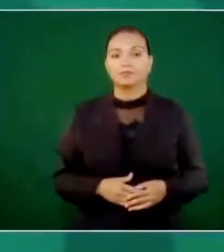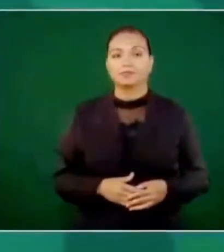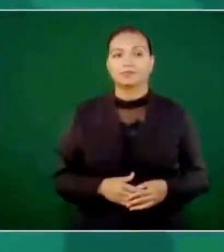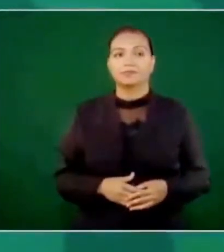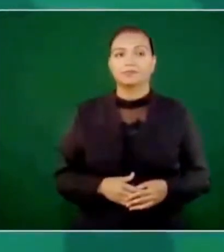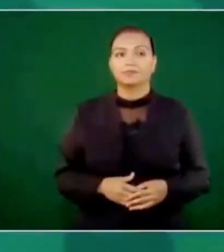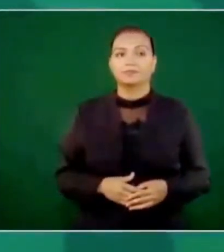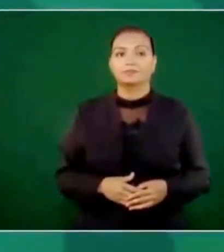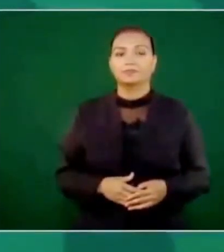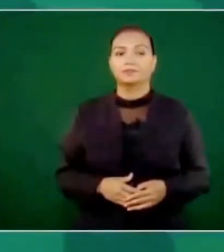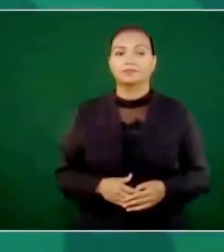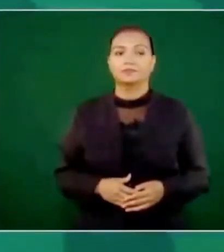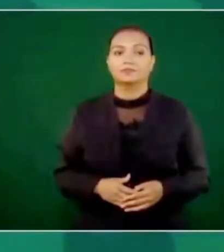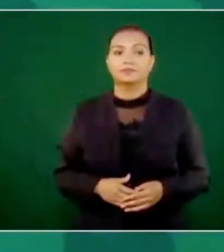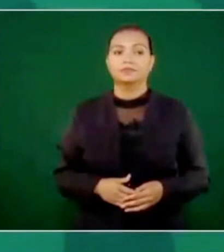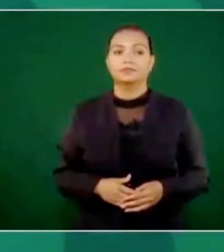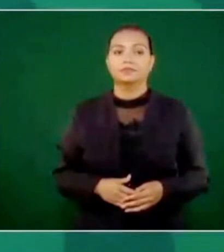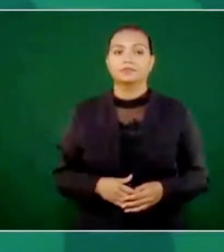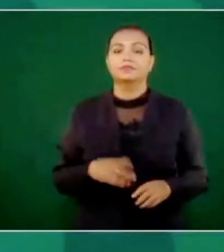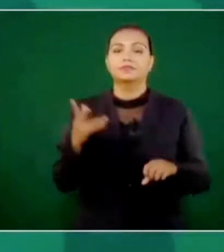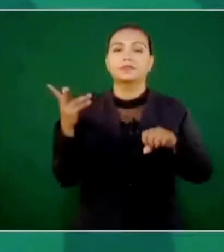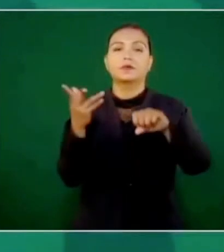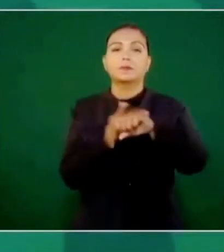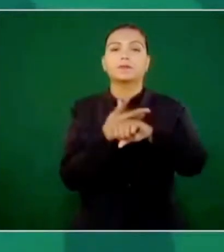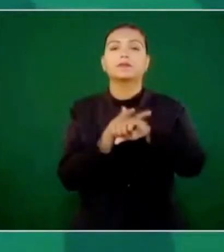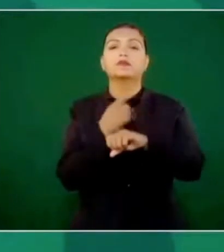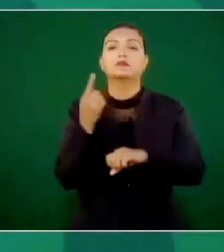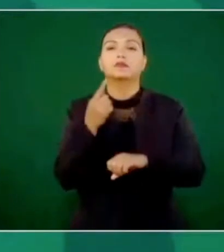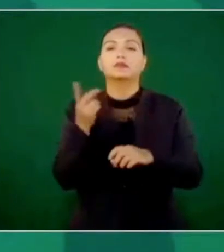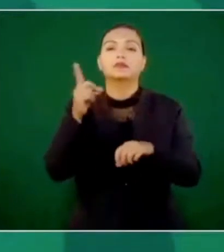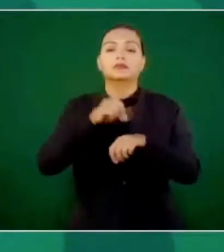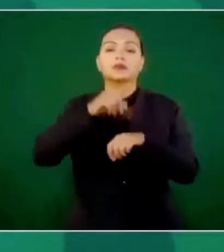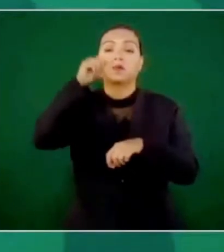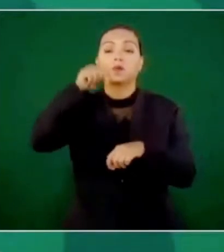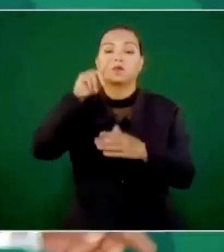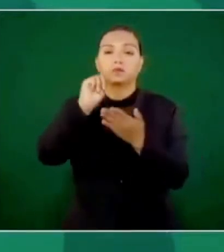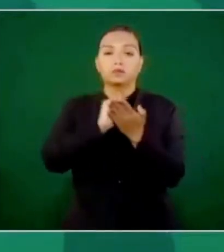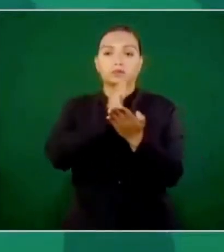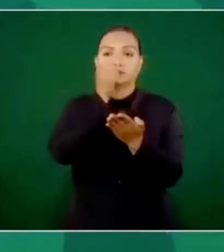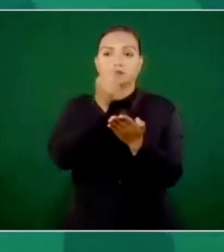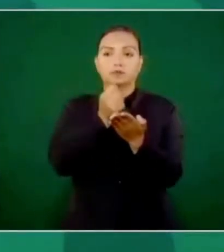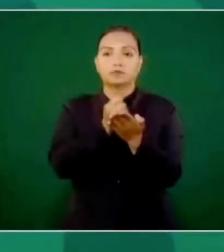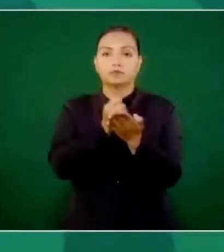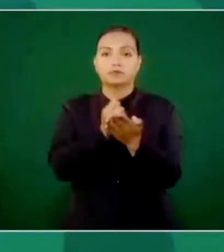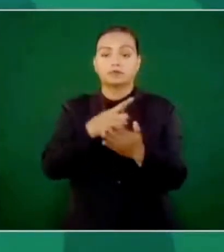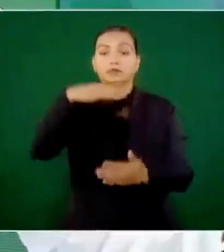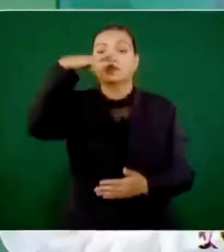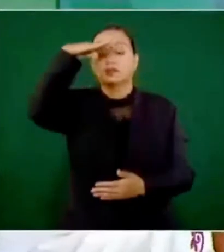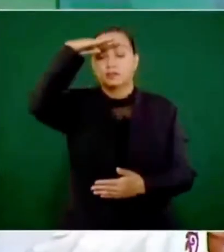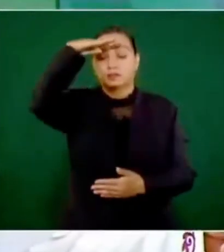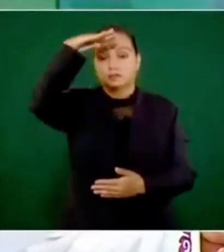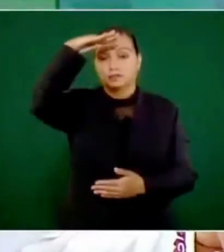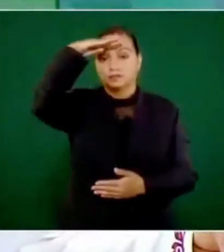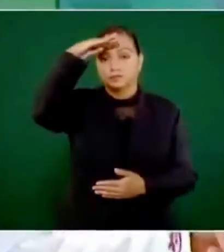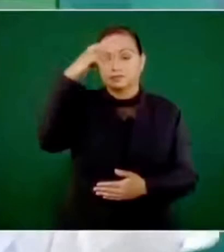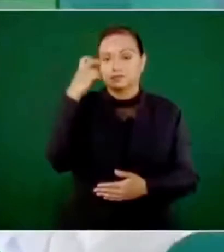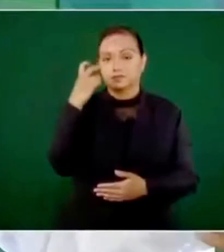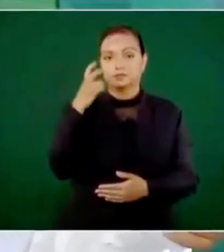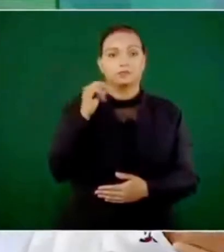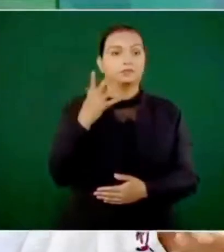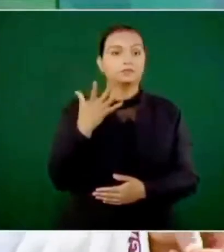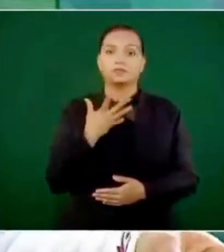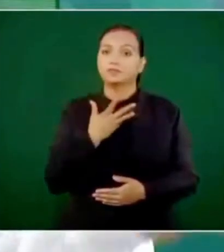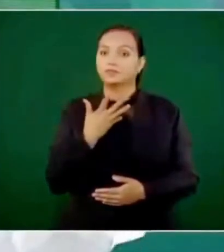Entonces, ¿qué es lo que sucede hoy en Tamaulipas? Que este señor no